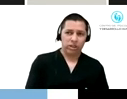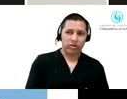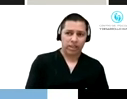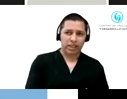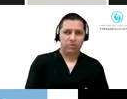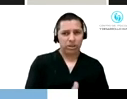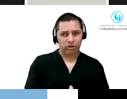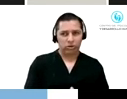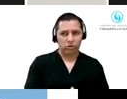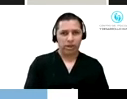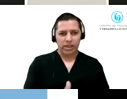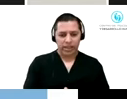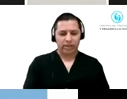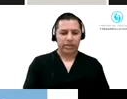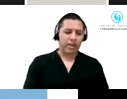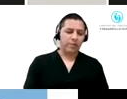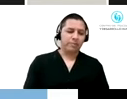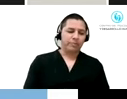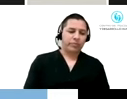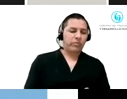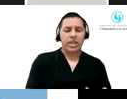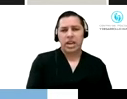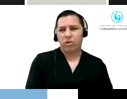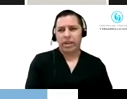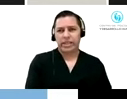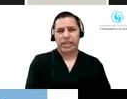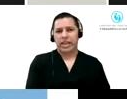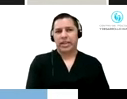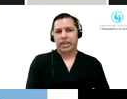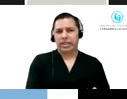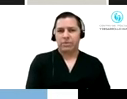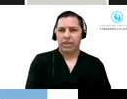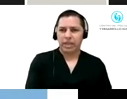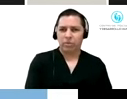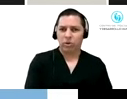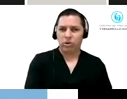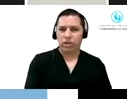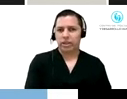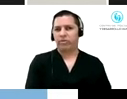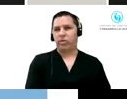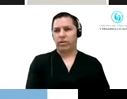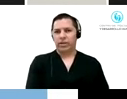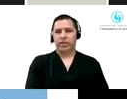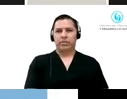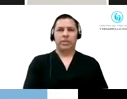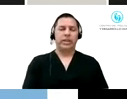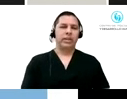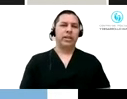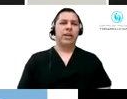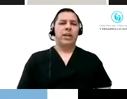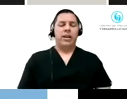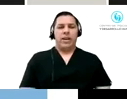con ciertos estándares, porque si no los cumple, es rechazado, y a la mujer se le dan estas desventajas por default,